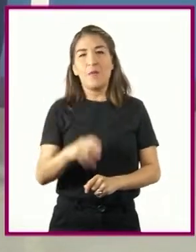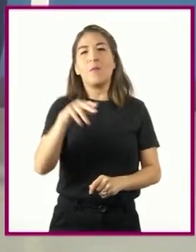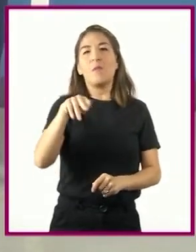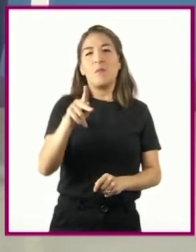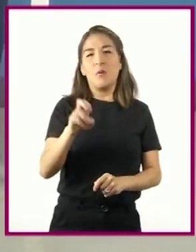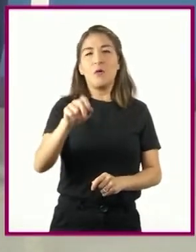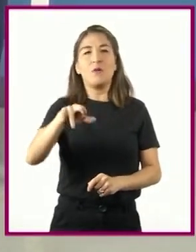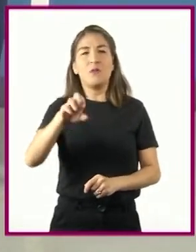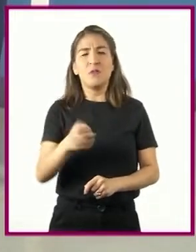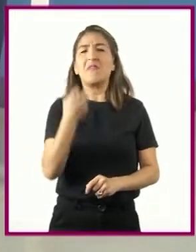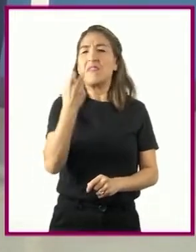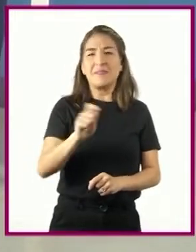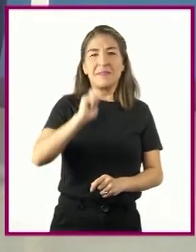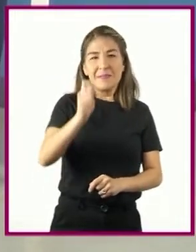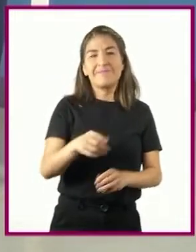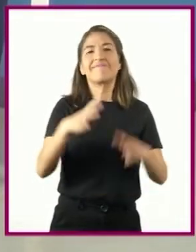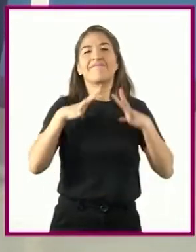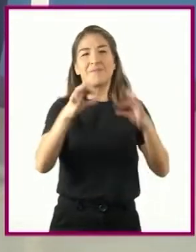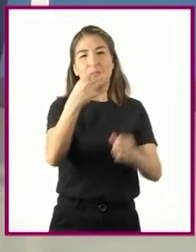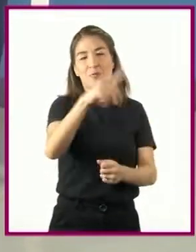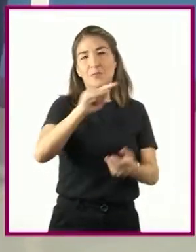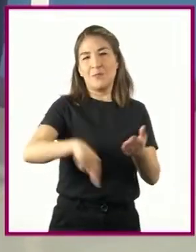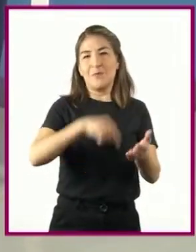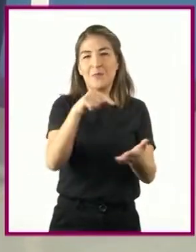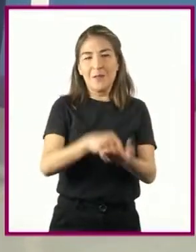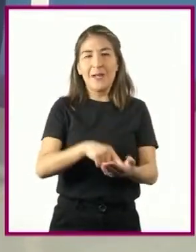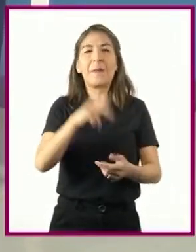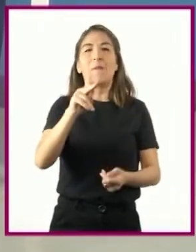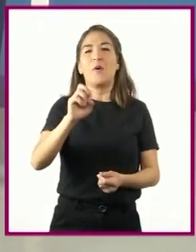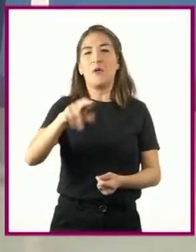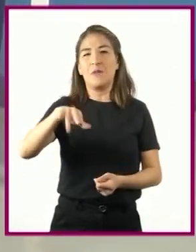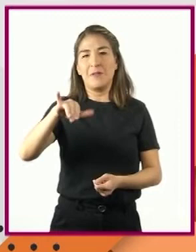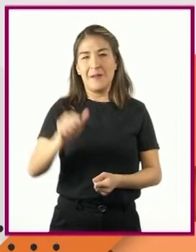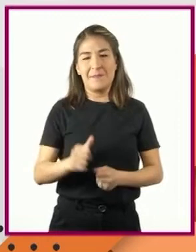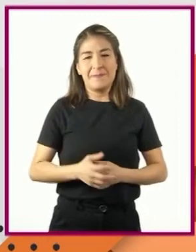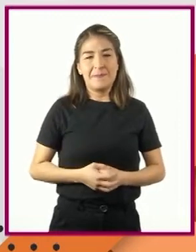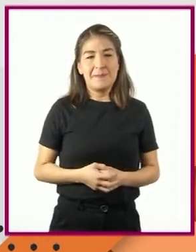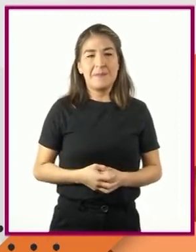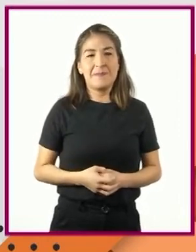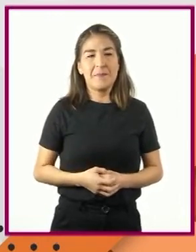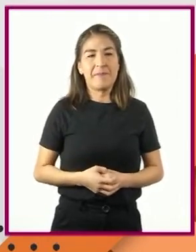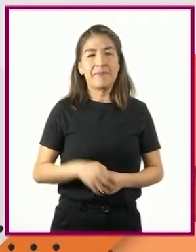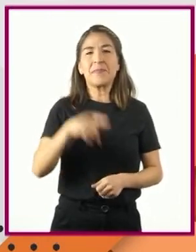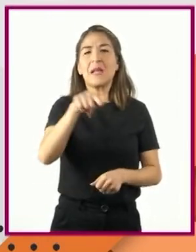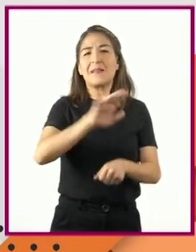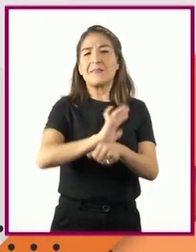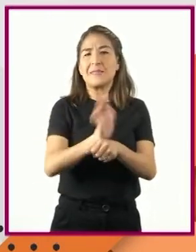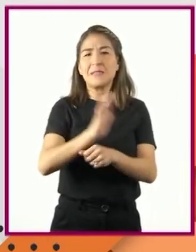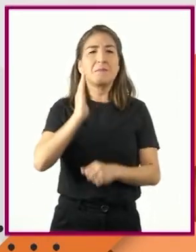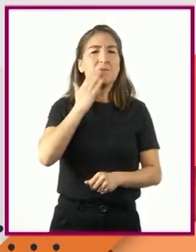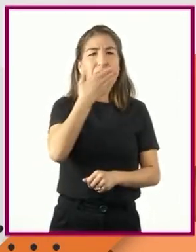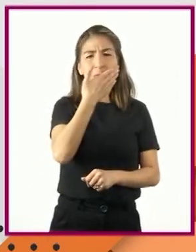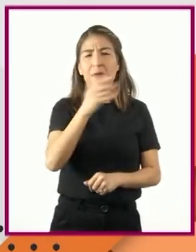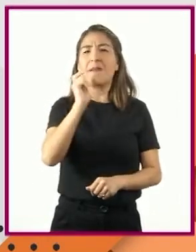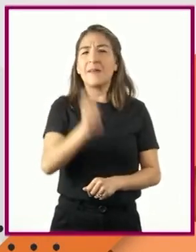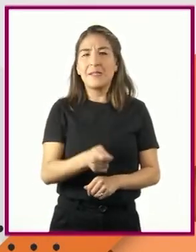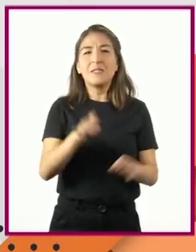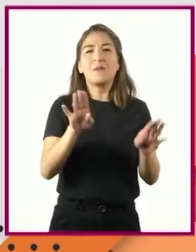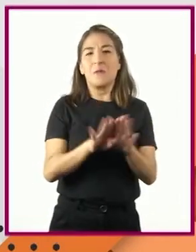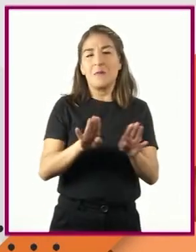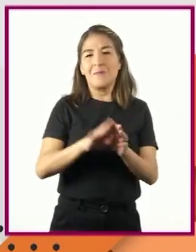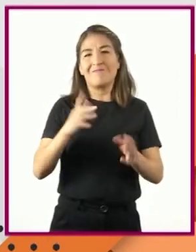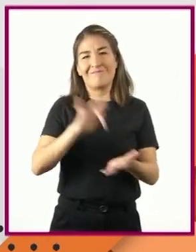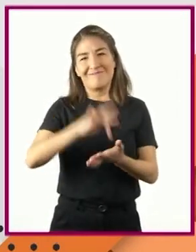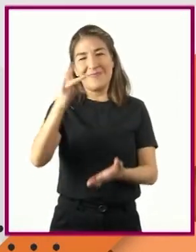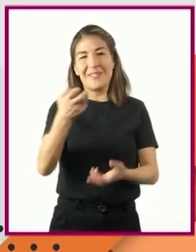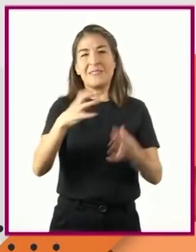Este último llamado así en honor a su país de origen, Polonia. El cine mudo hizo su aparición gracias al invento